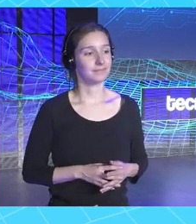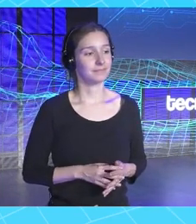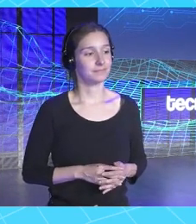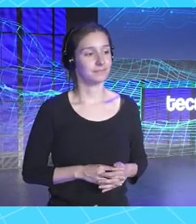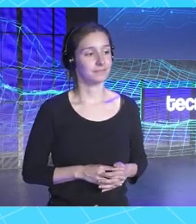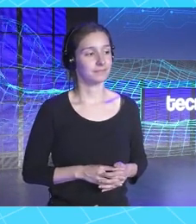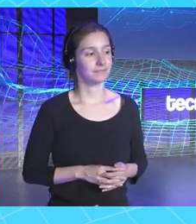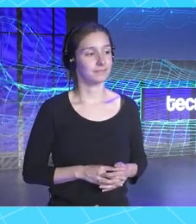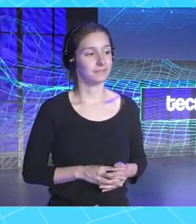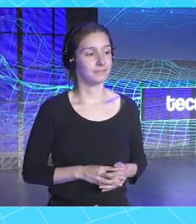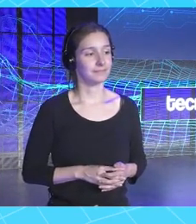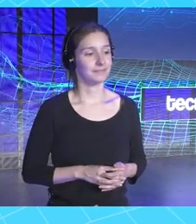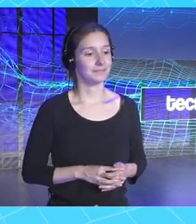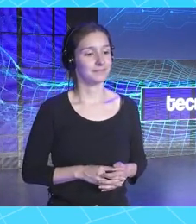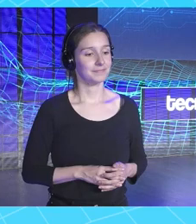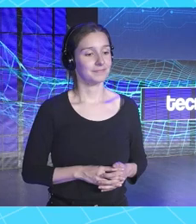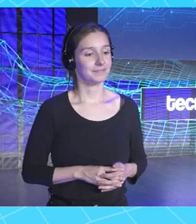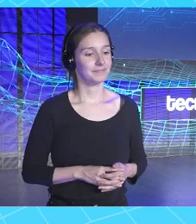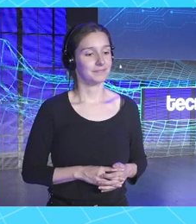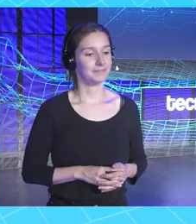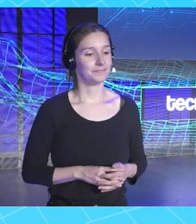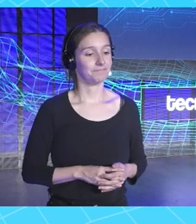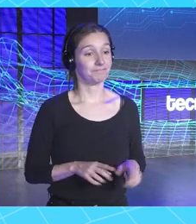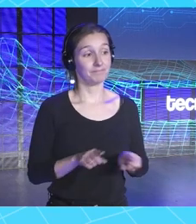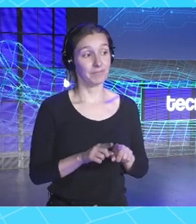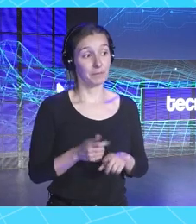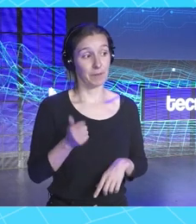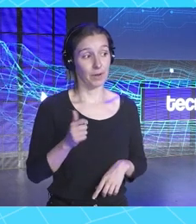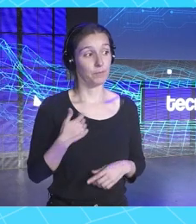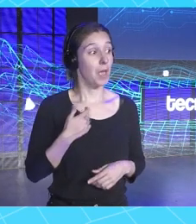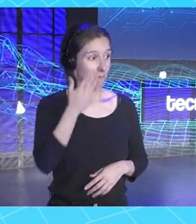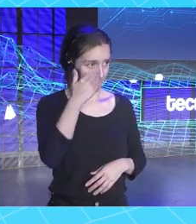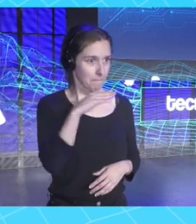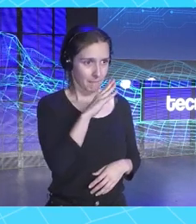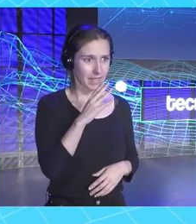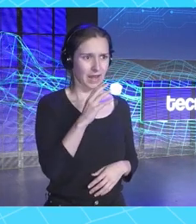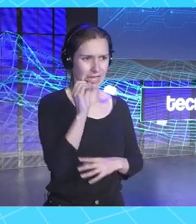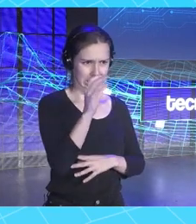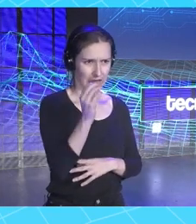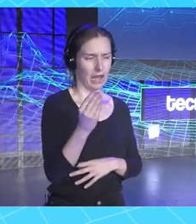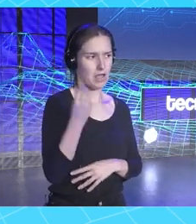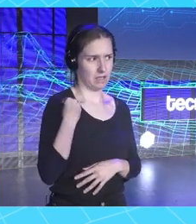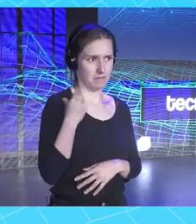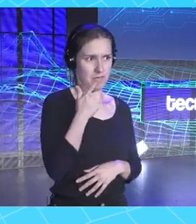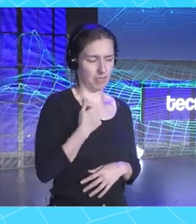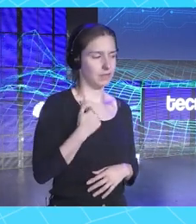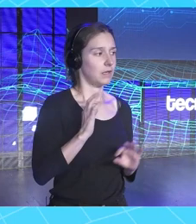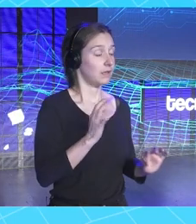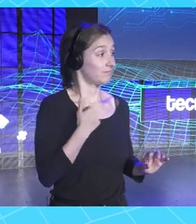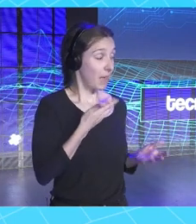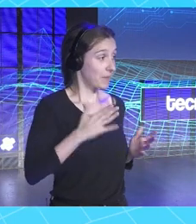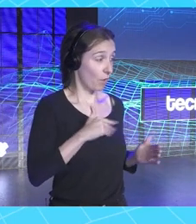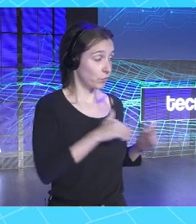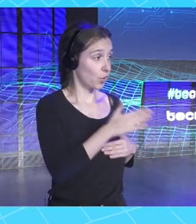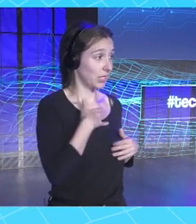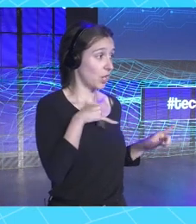el hermano mediana ha tocado bueno mucha gente me dice muchos padres no dice mucho en muchas charlas Es que mi hijo